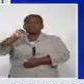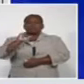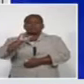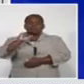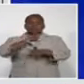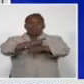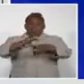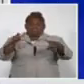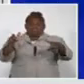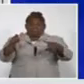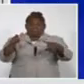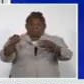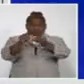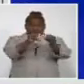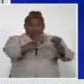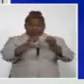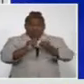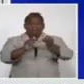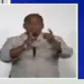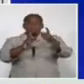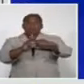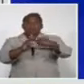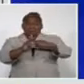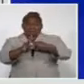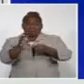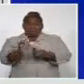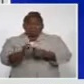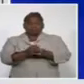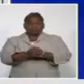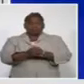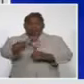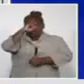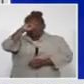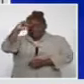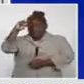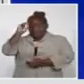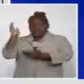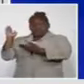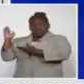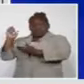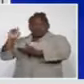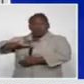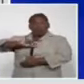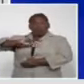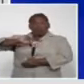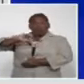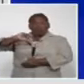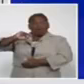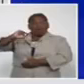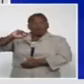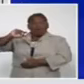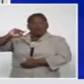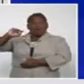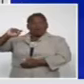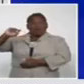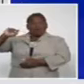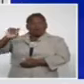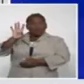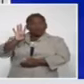el municipio de Bayamo. Y Santi Espíritu, que es la cuarta tasa más elevada de nuestro